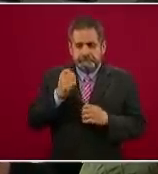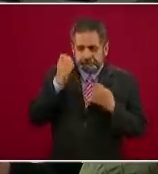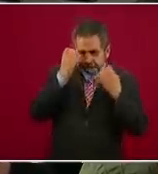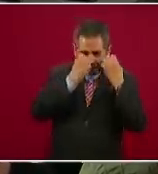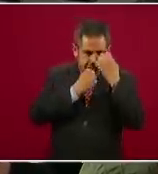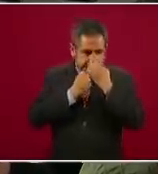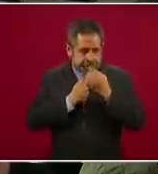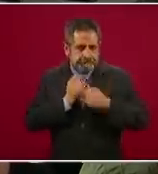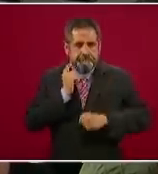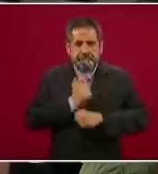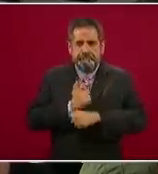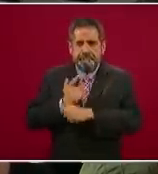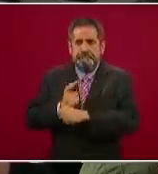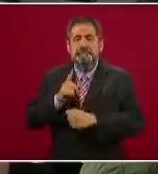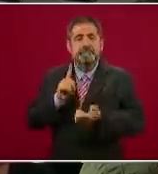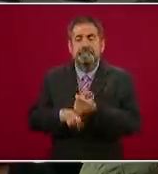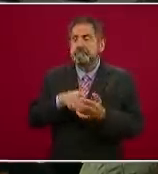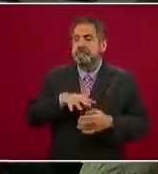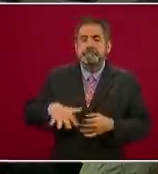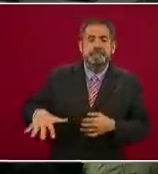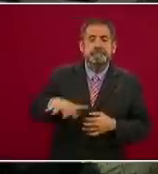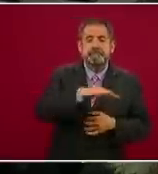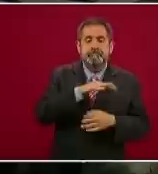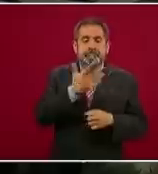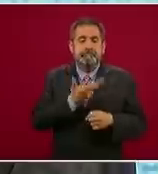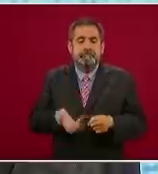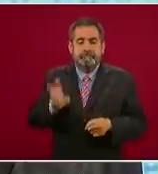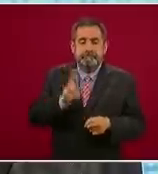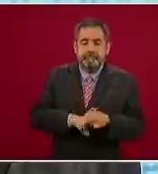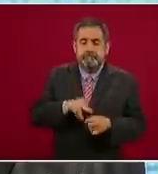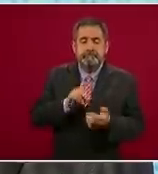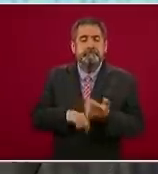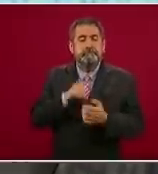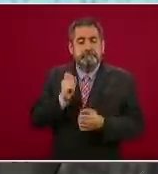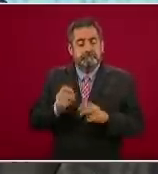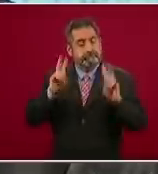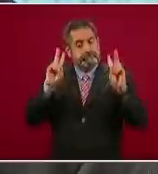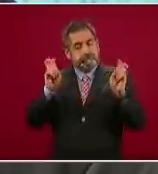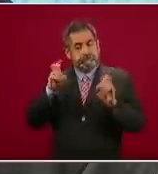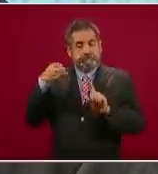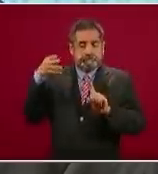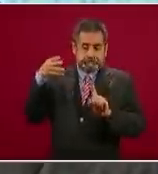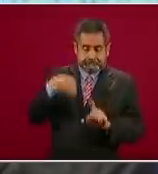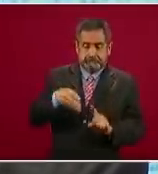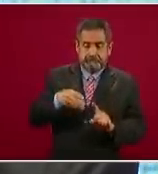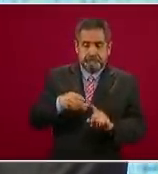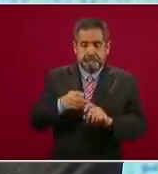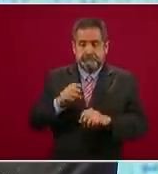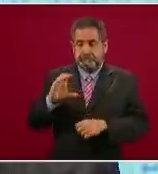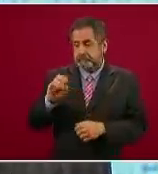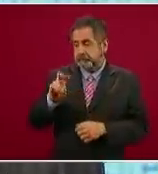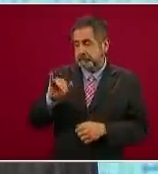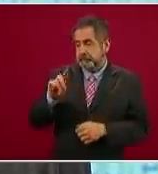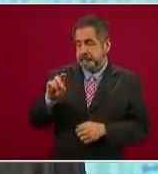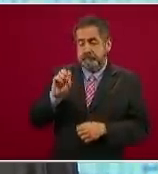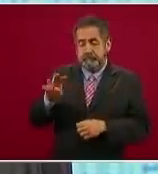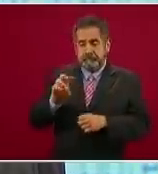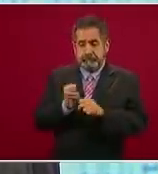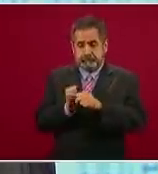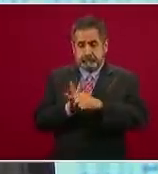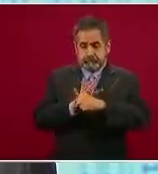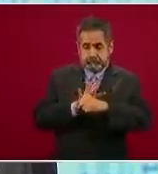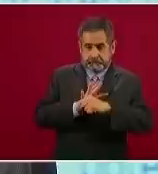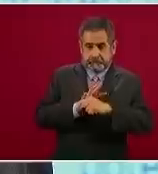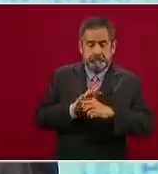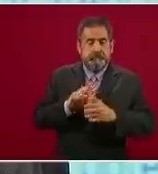situación que guarda el sistema de salud, pensando específicamente en coronavirus. Y aquí es el inventario de